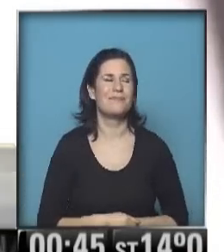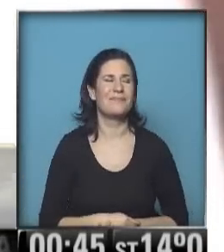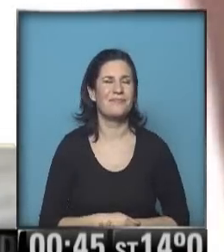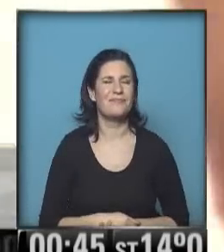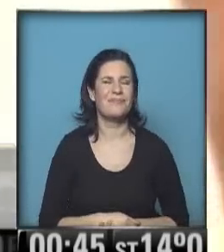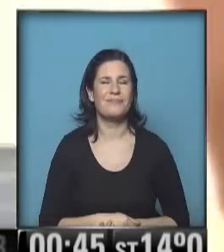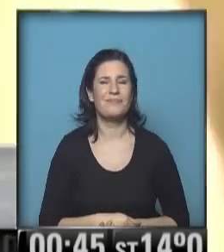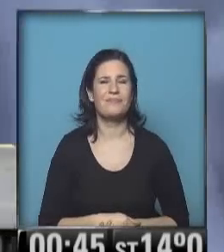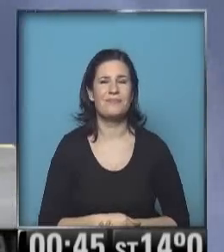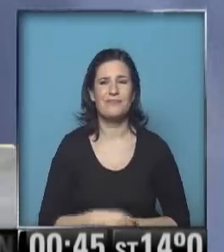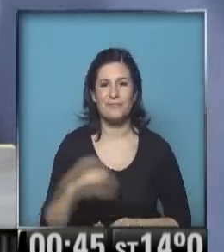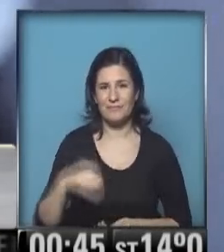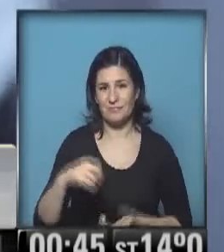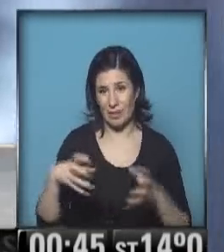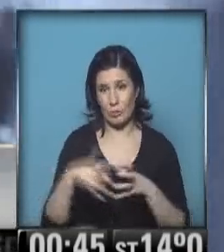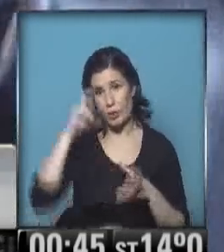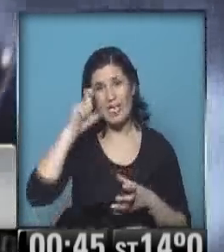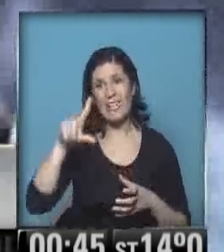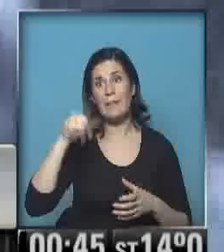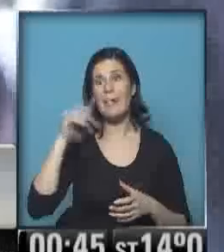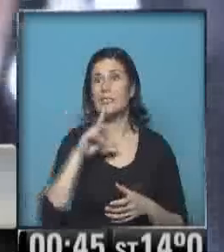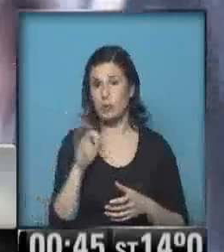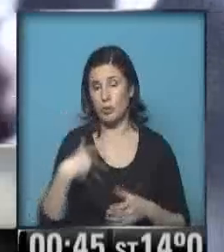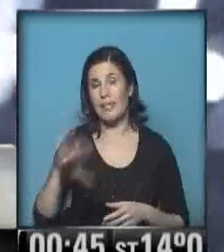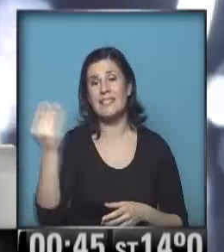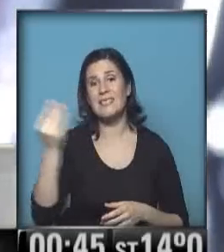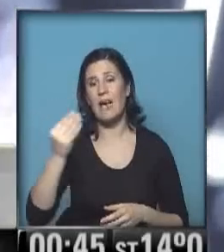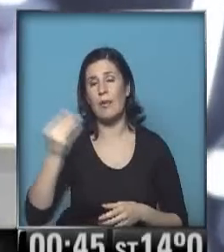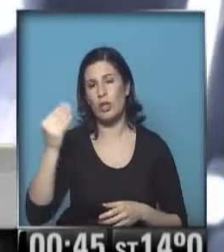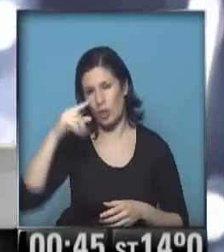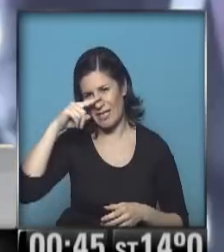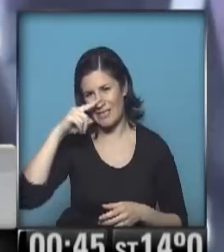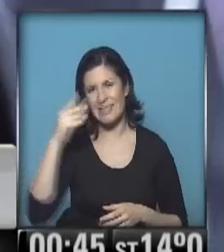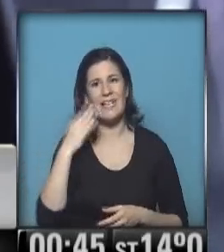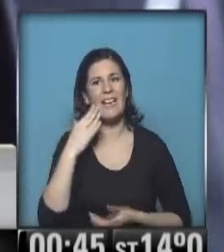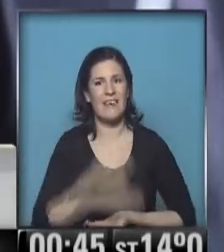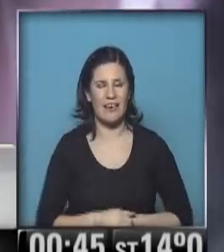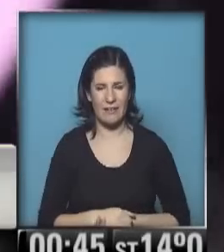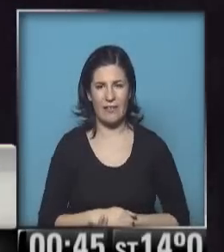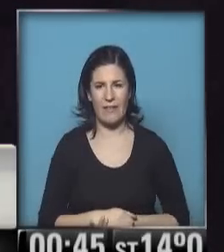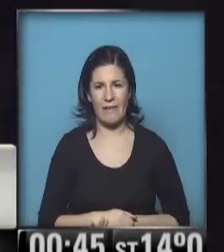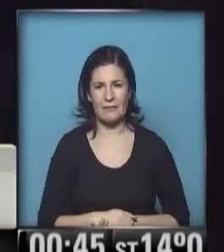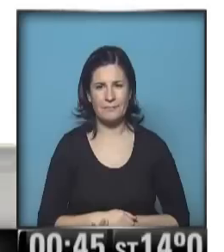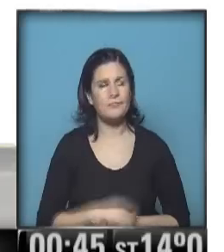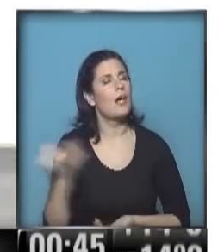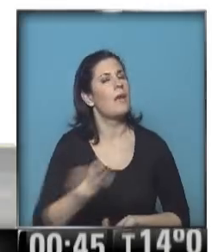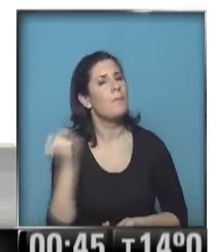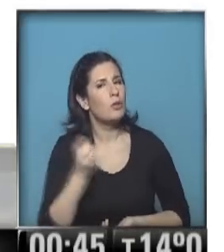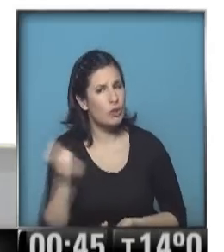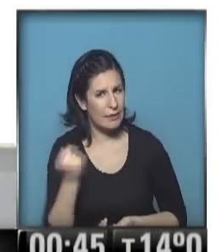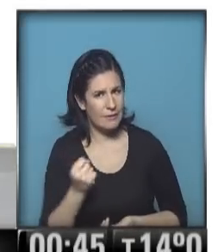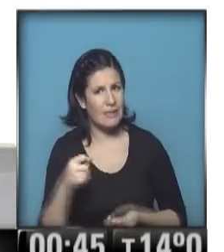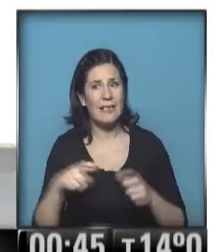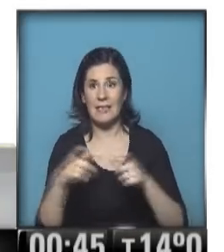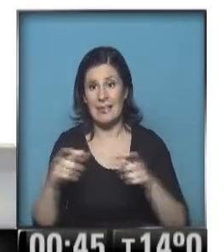quedar. Así que ya saben, El Mató en la televisión pública, sábado, 6 a las 19 horas. Sí, una cosa importante, ¿eh? Por esto que decimos, ¿qué son? Son